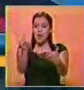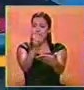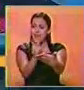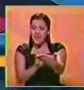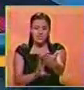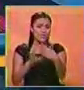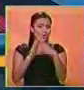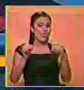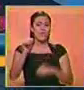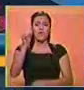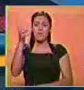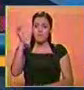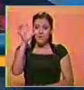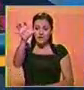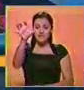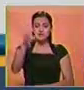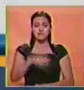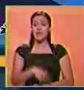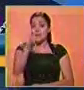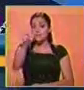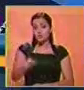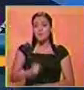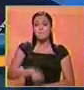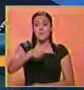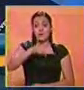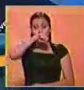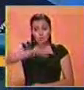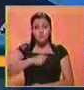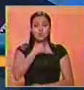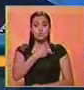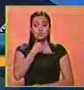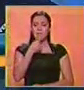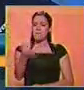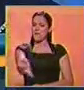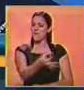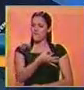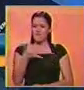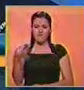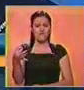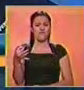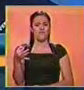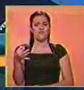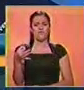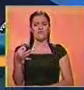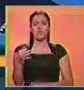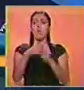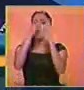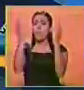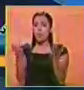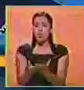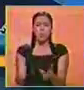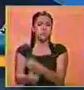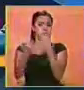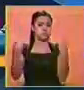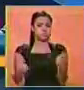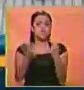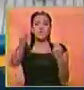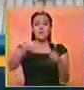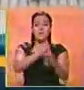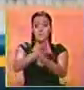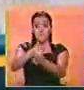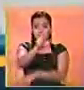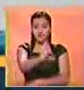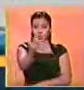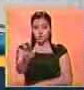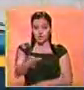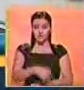todo el país, por índice de lector. Somos un excelente vehículo para el mundo publicitario y para los anunciantes.